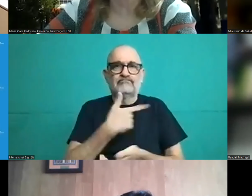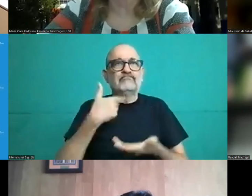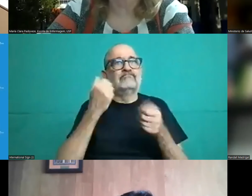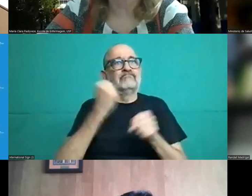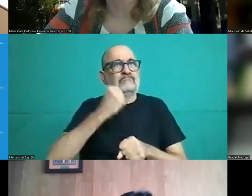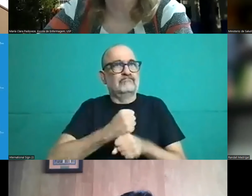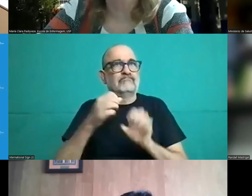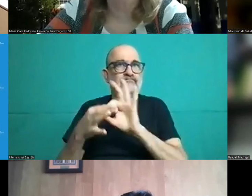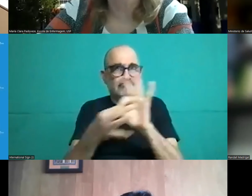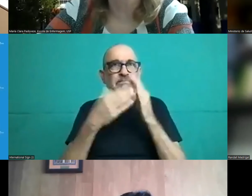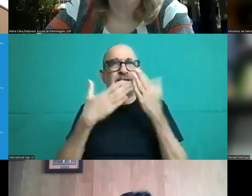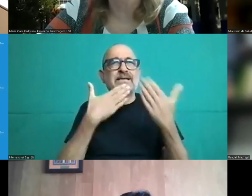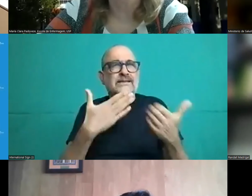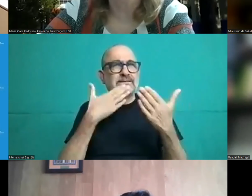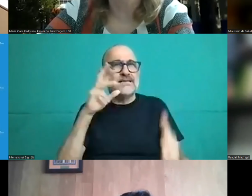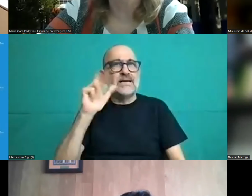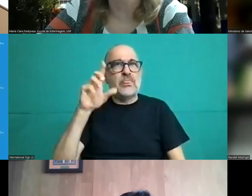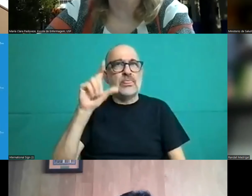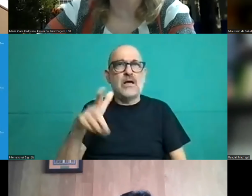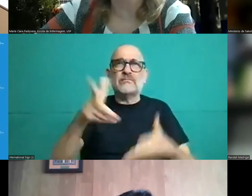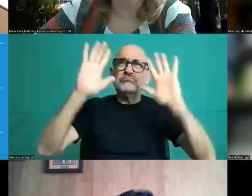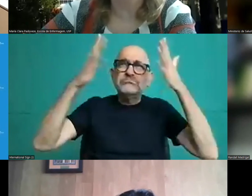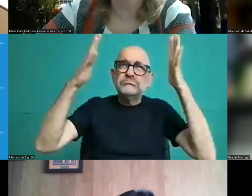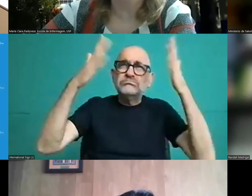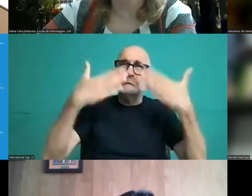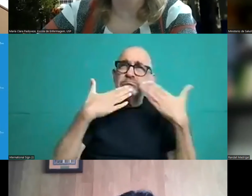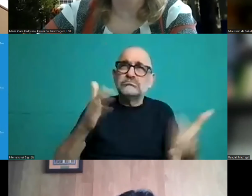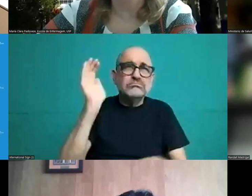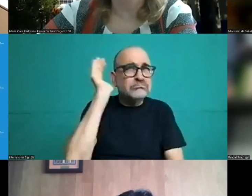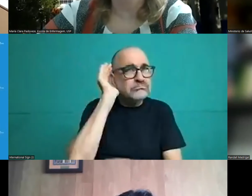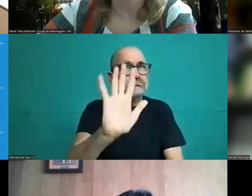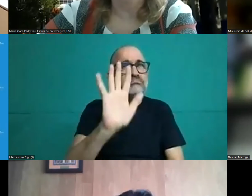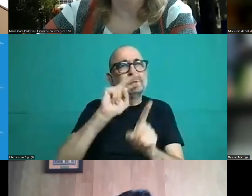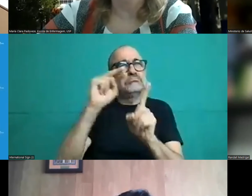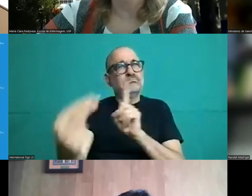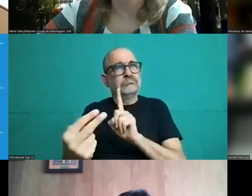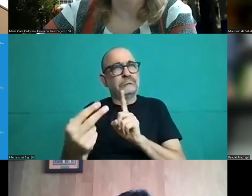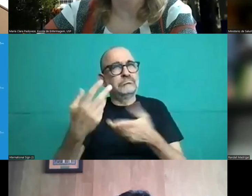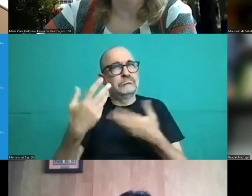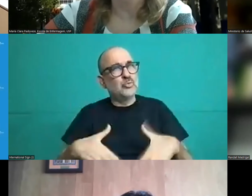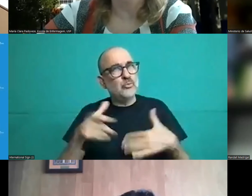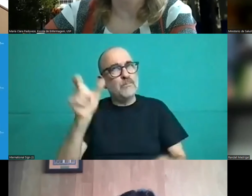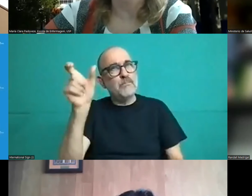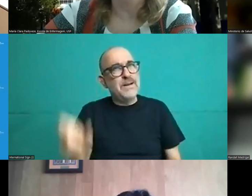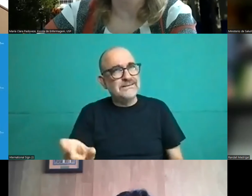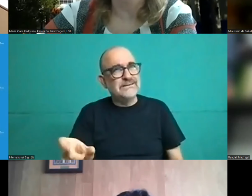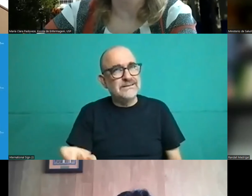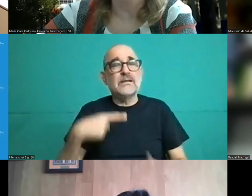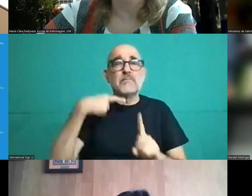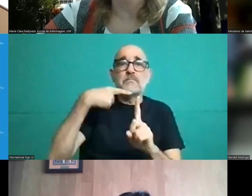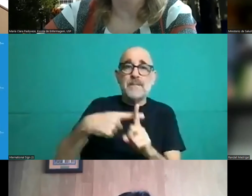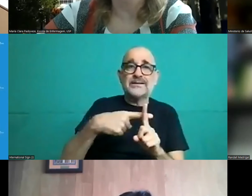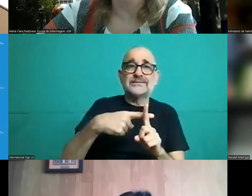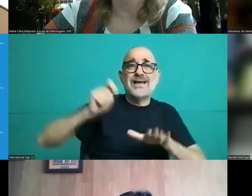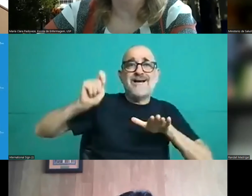y como abogado propositivo, que estás hacia adelante, ¿no?